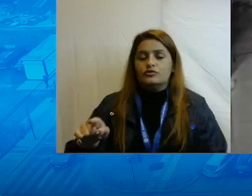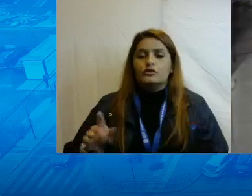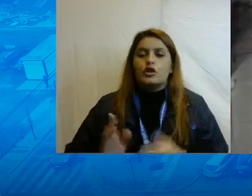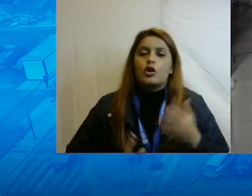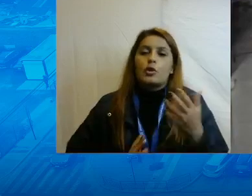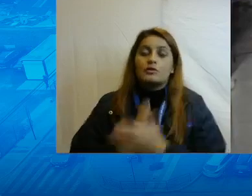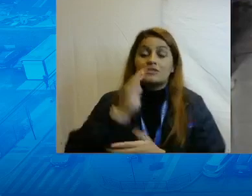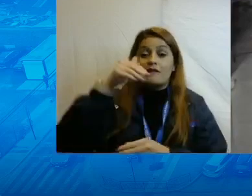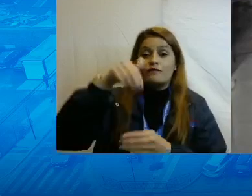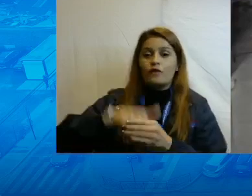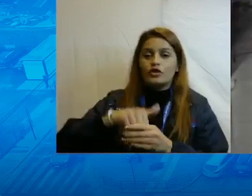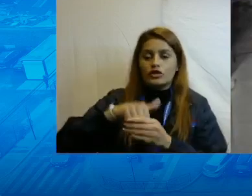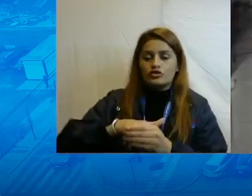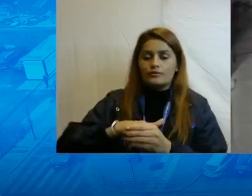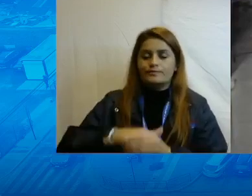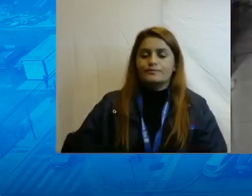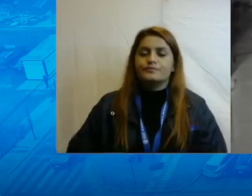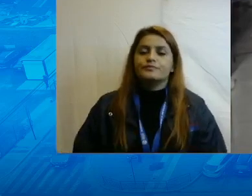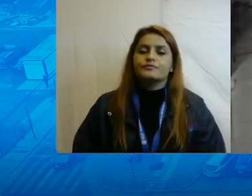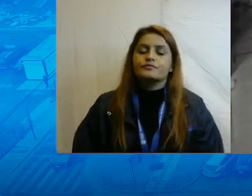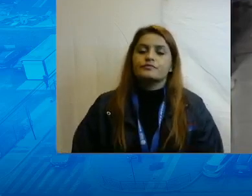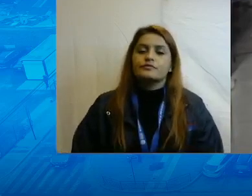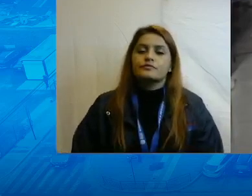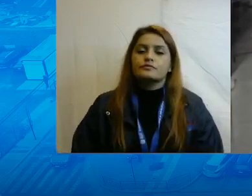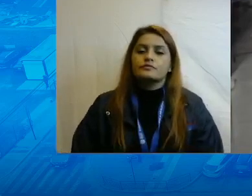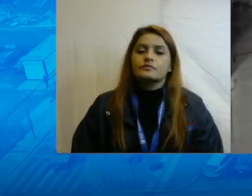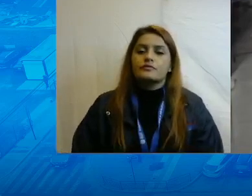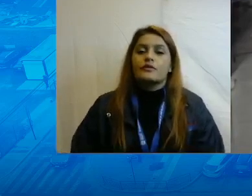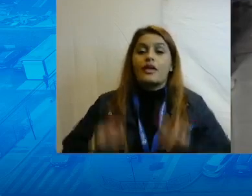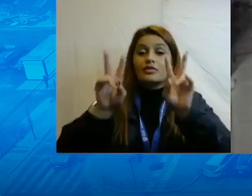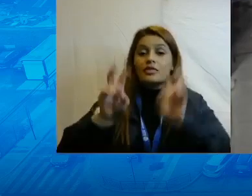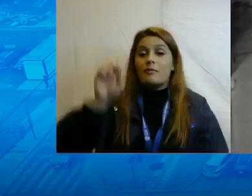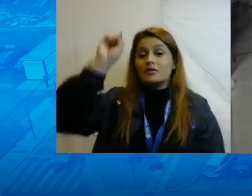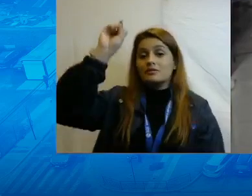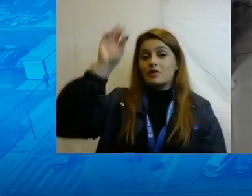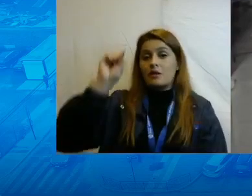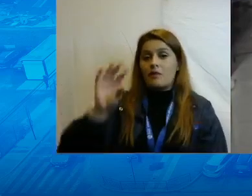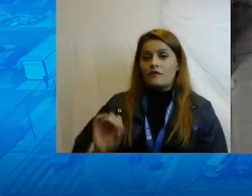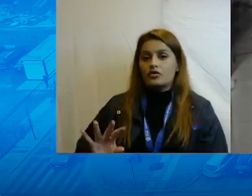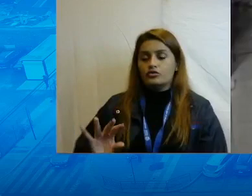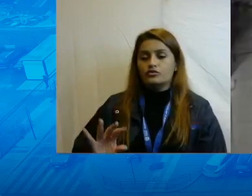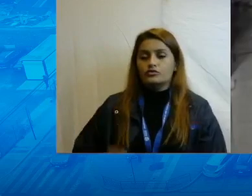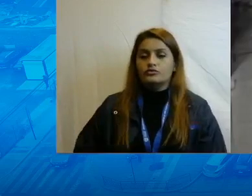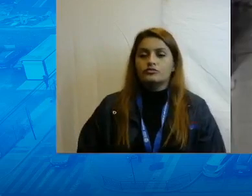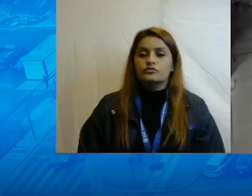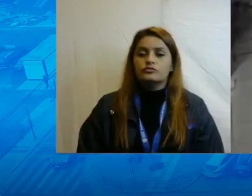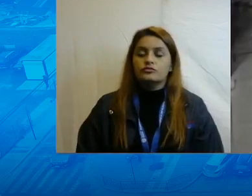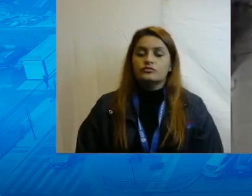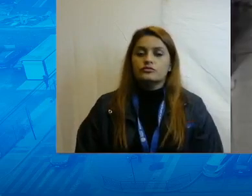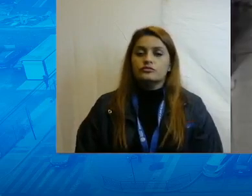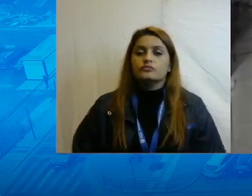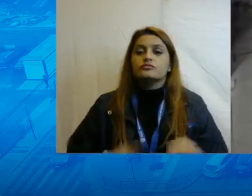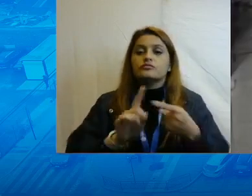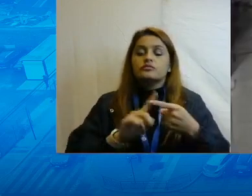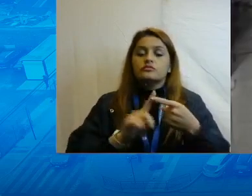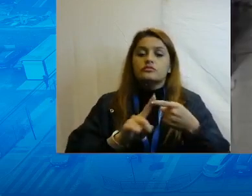la votación respecto a la construcción de semáforo cruce Ortúzar de acuerdo a la propuesta hecha por la dirección de CEPLAC.